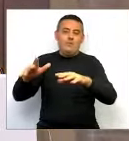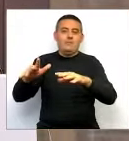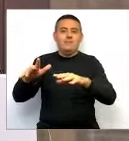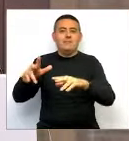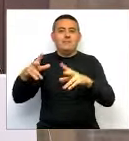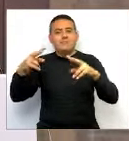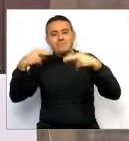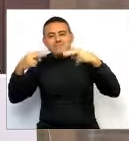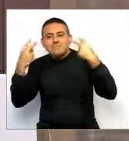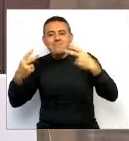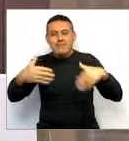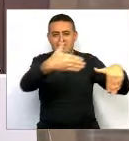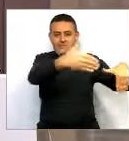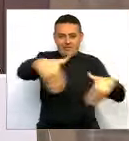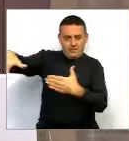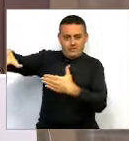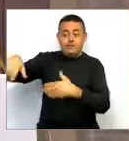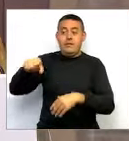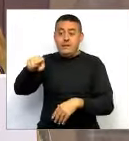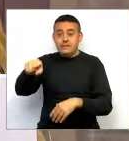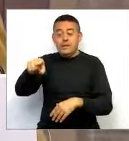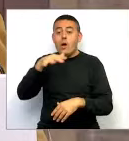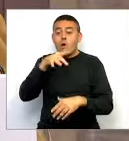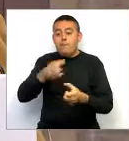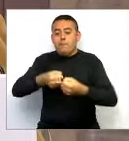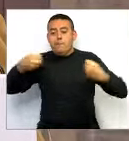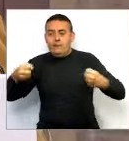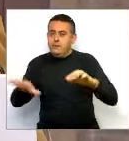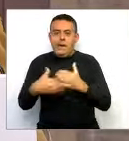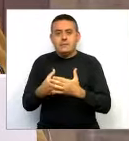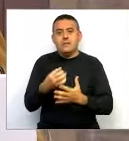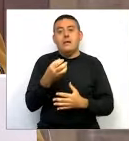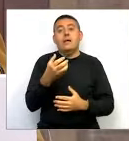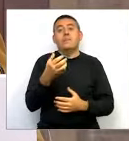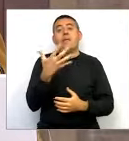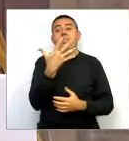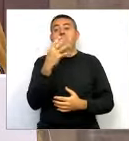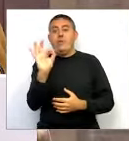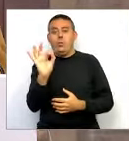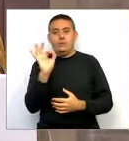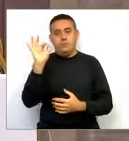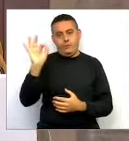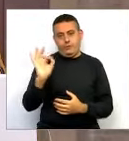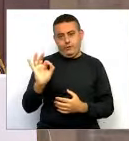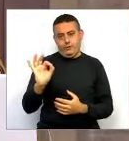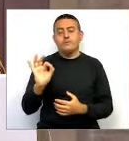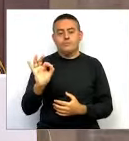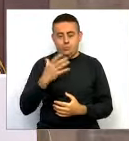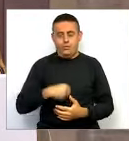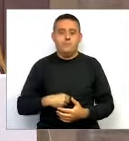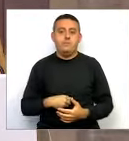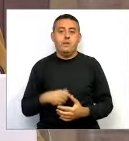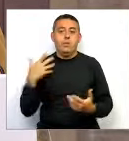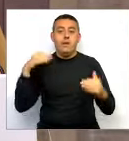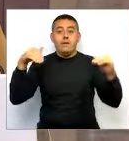que por ciento el aforo y no tienen la limitación como tenían ahora de número de personas tanto en el exterior como en el